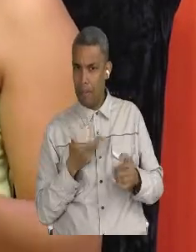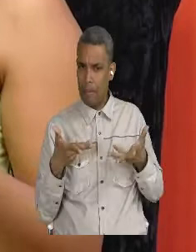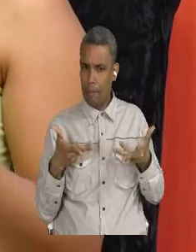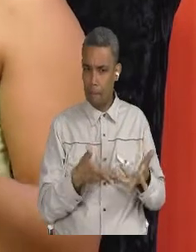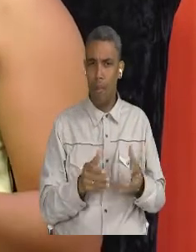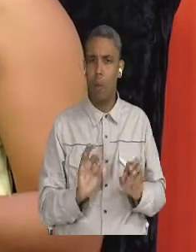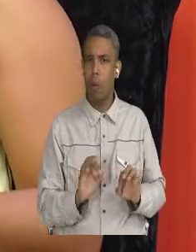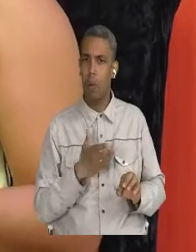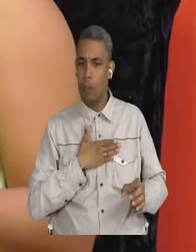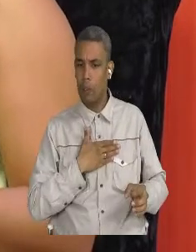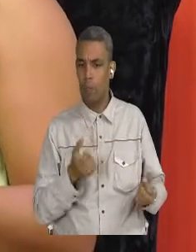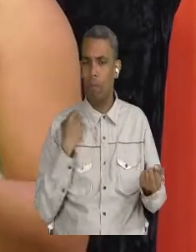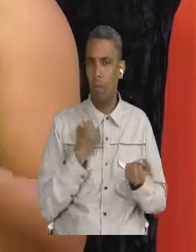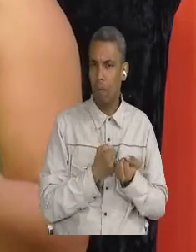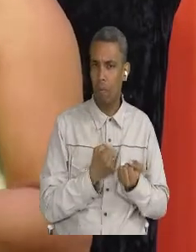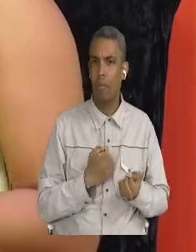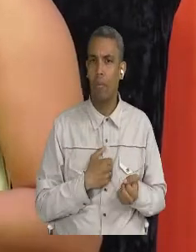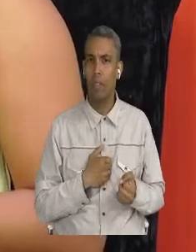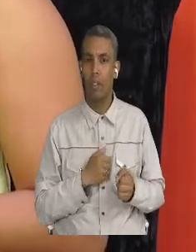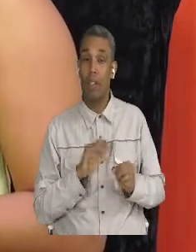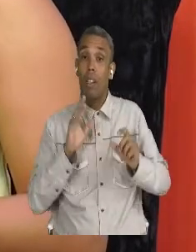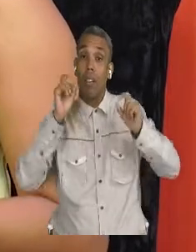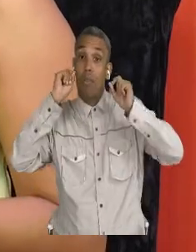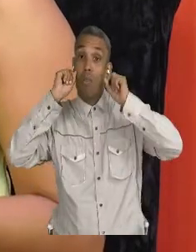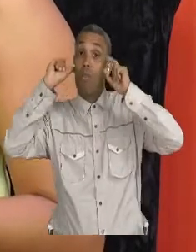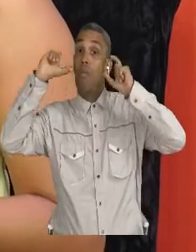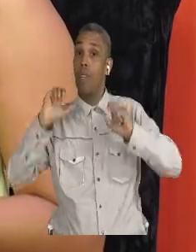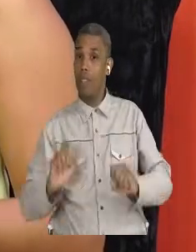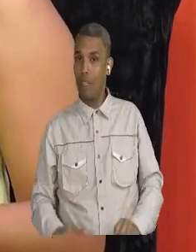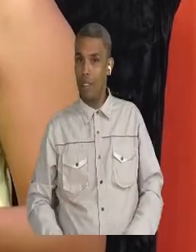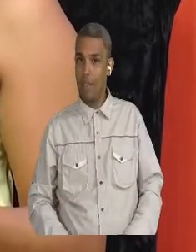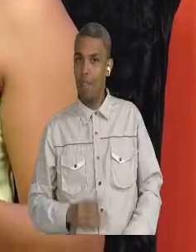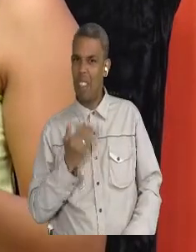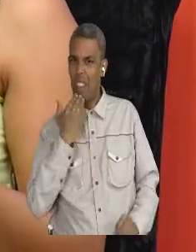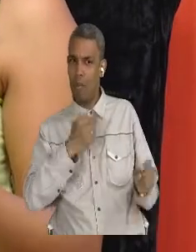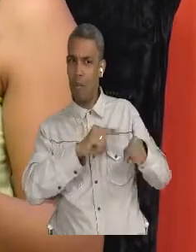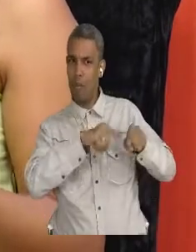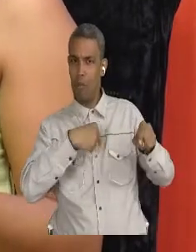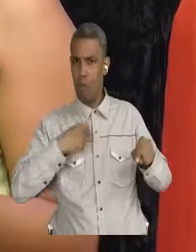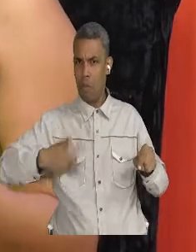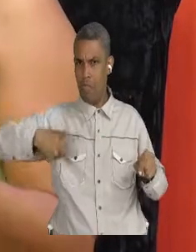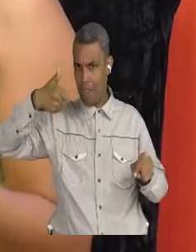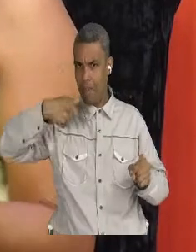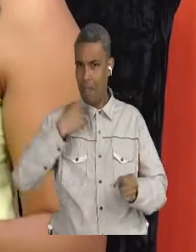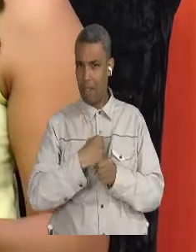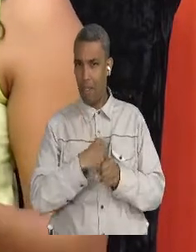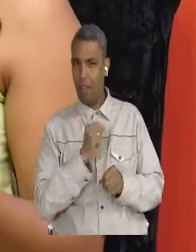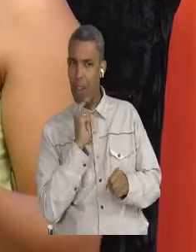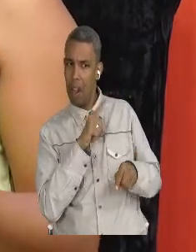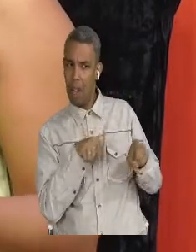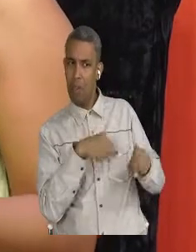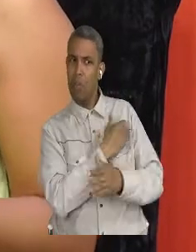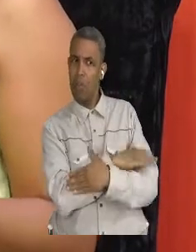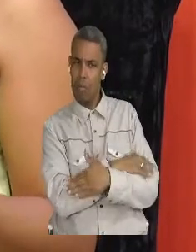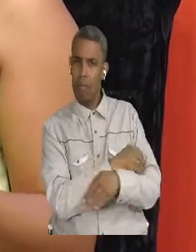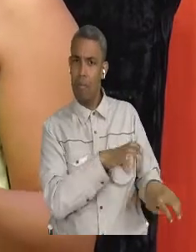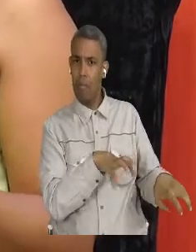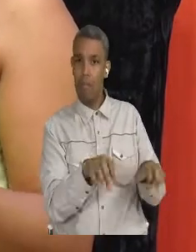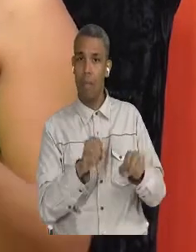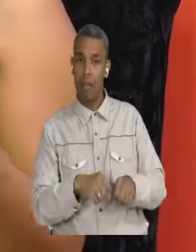darle pequeñas sorpresas a las personas también en el lugar de trabajo. Eso genera pues un ambiente de felicidad, un ambiente